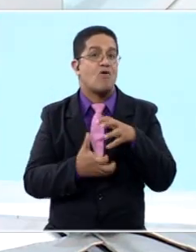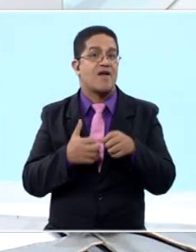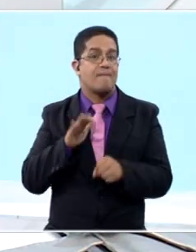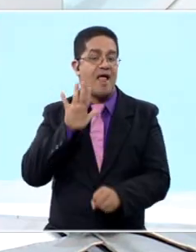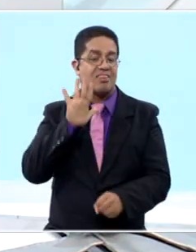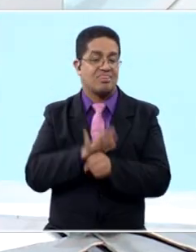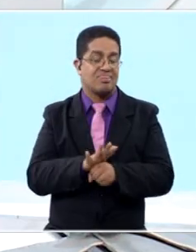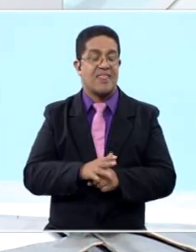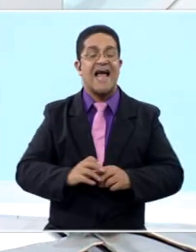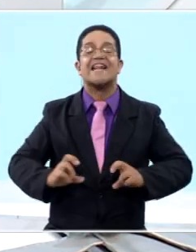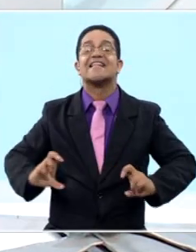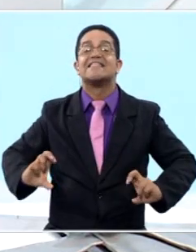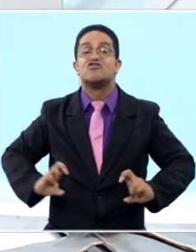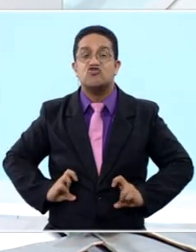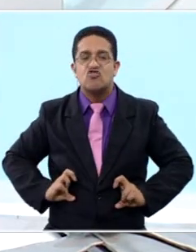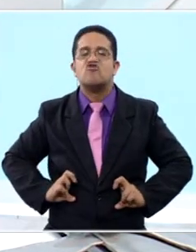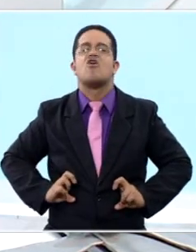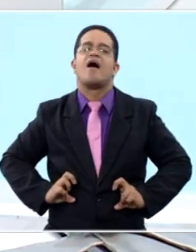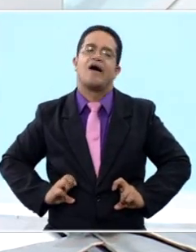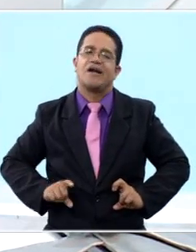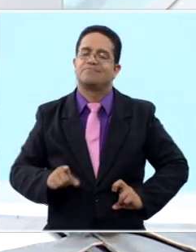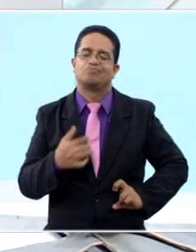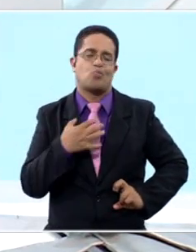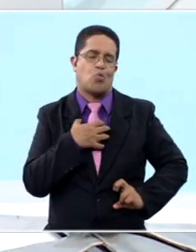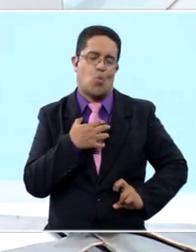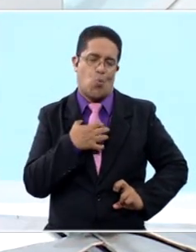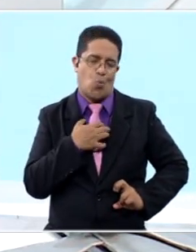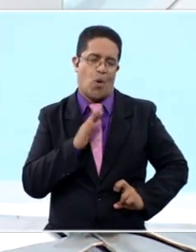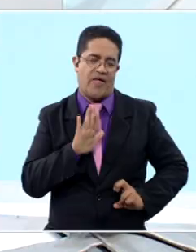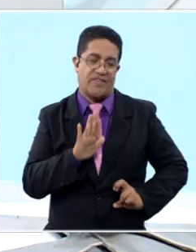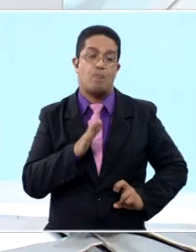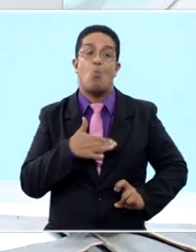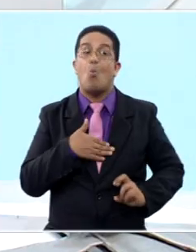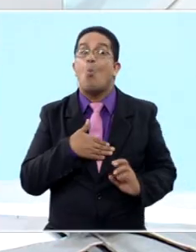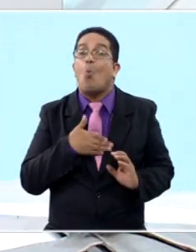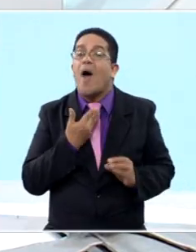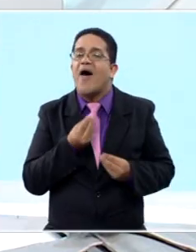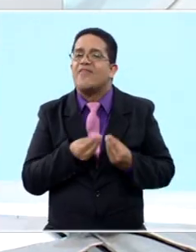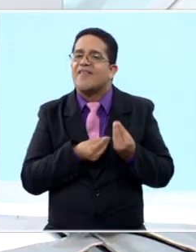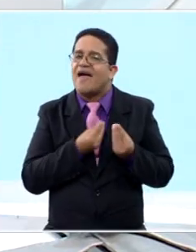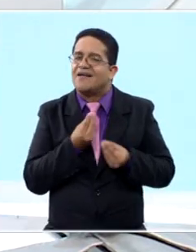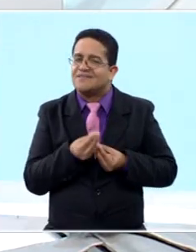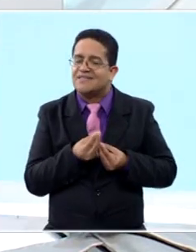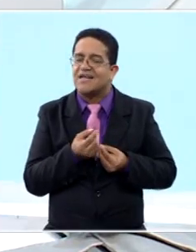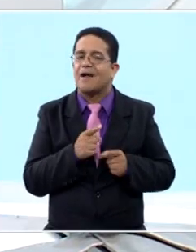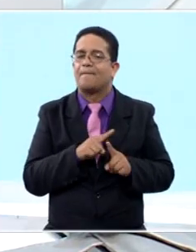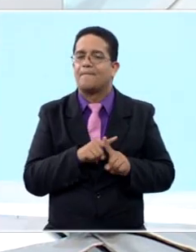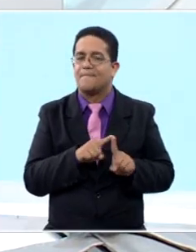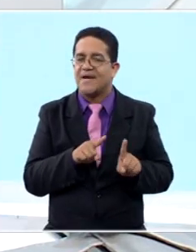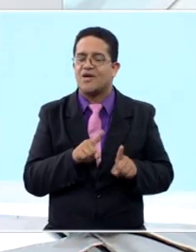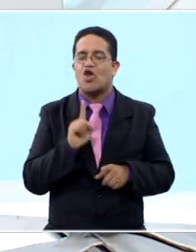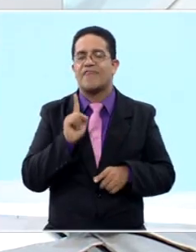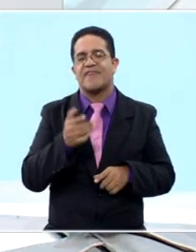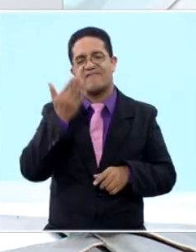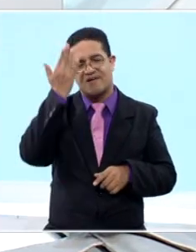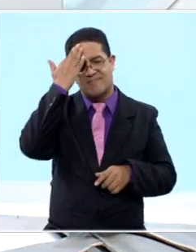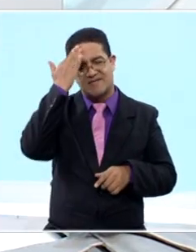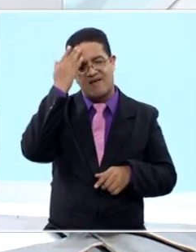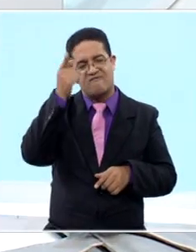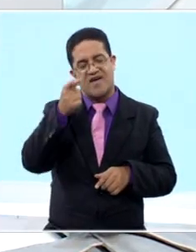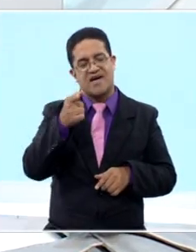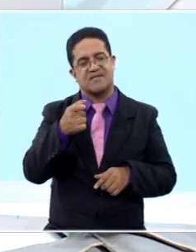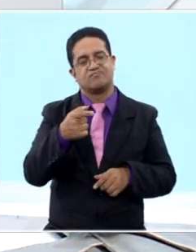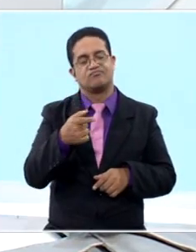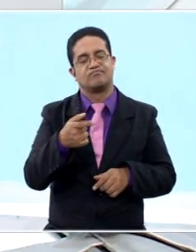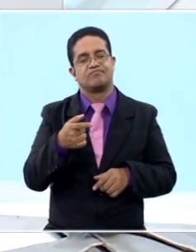en la eliminación, bueno, hay que considerar algunos factores. ¿Se puede realizar el estudio? Sí, pero tenemos que saber que, por ejemplo, tenemos que aplicar